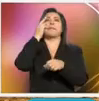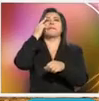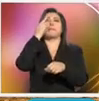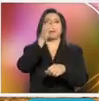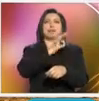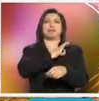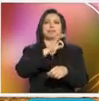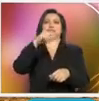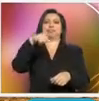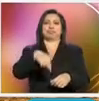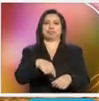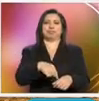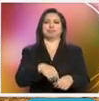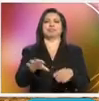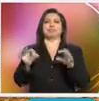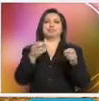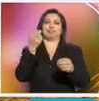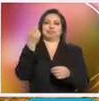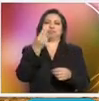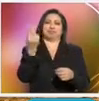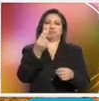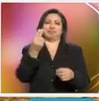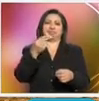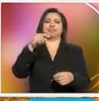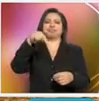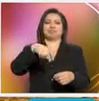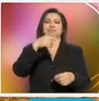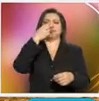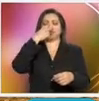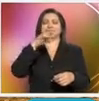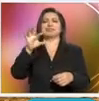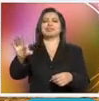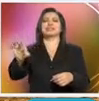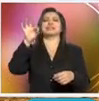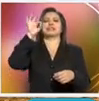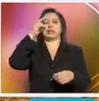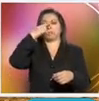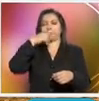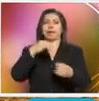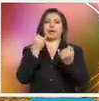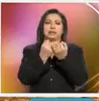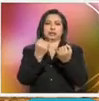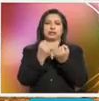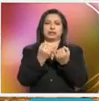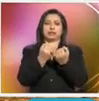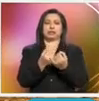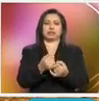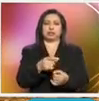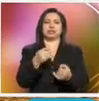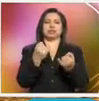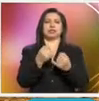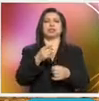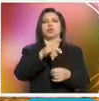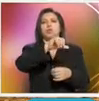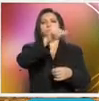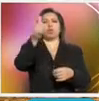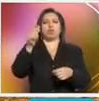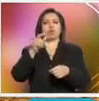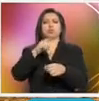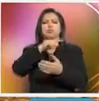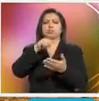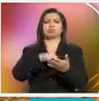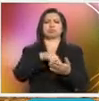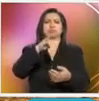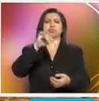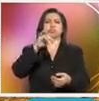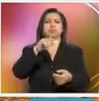Robert Pattinson, hay películas de directores interesantes como Julio Hernández Cordón, que presenta Te Prometo Anarquía,